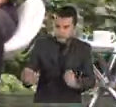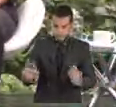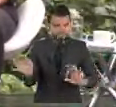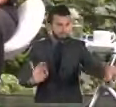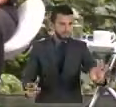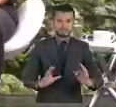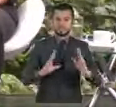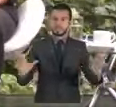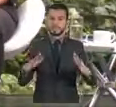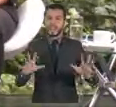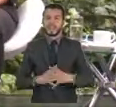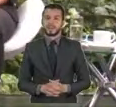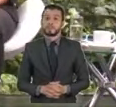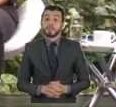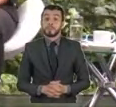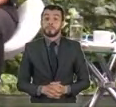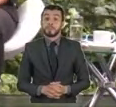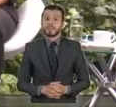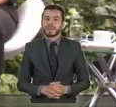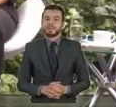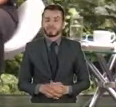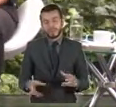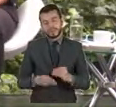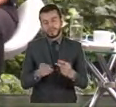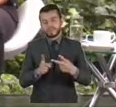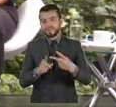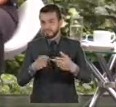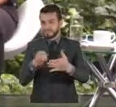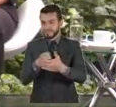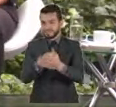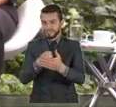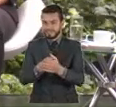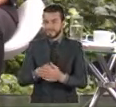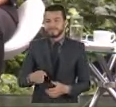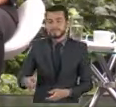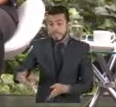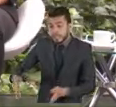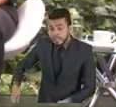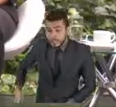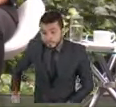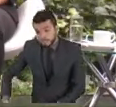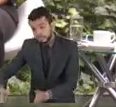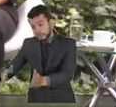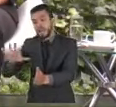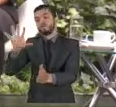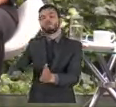Y corredores verdes, quiero insistir una vez más, no es pintar de verde el asfalto.